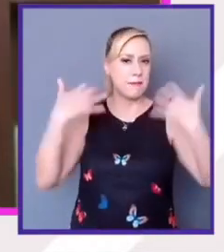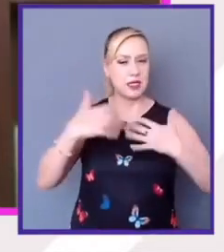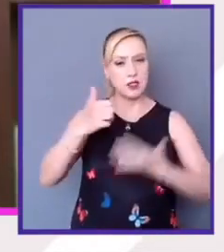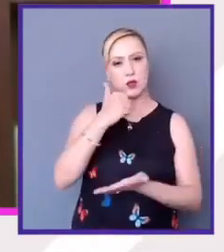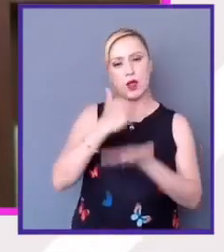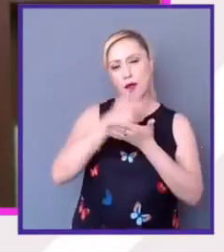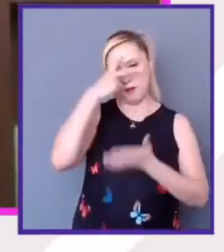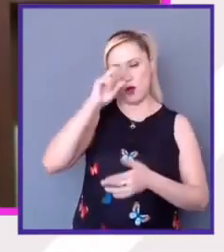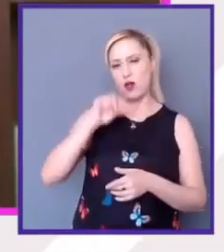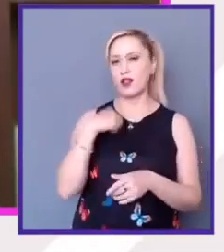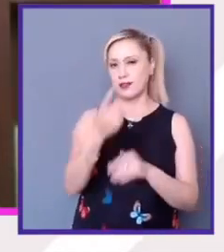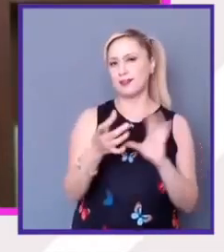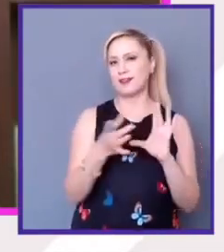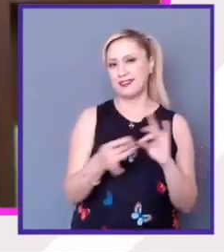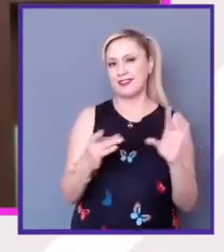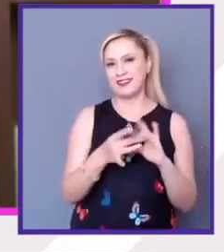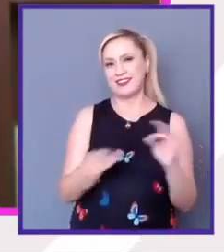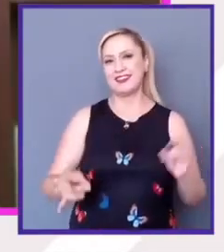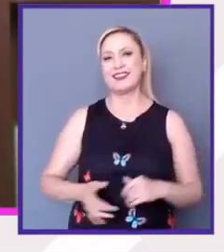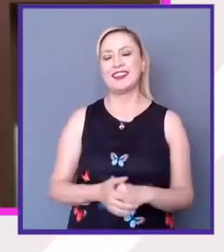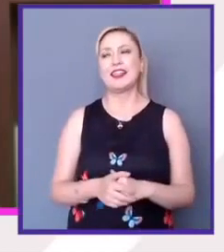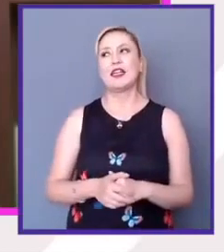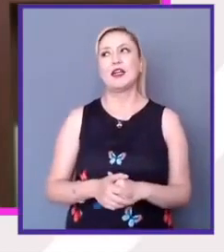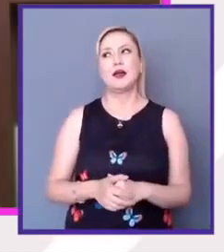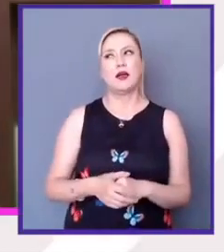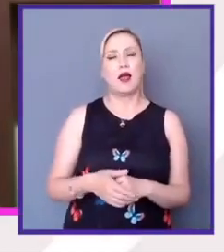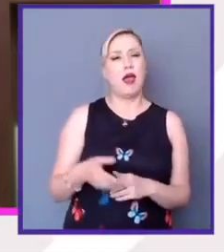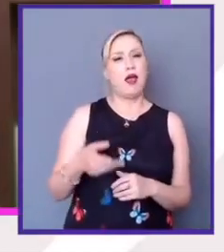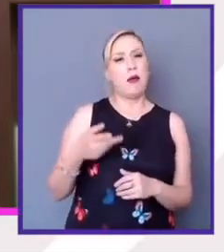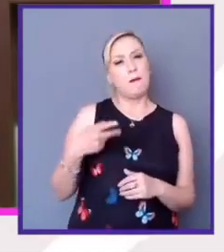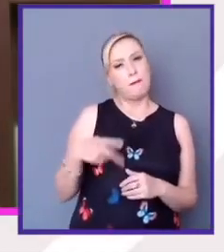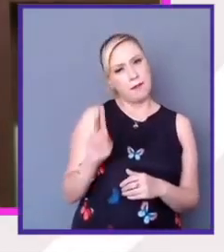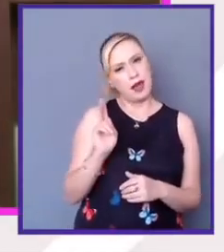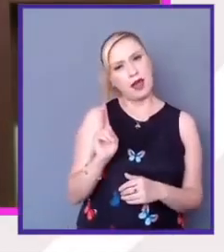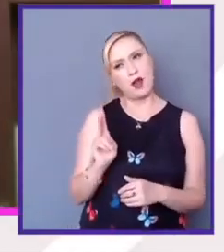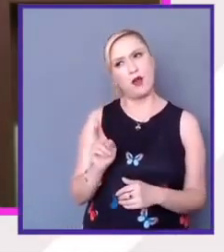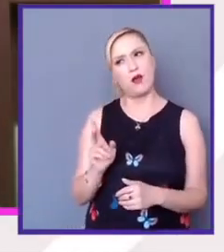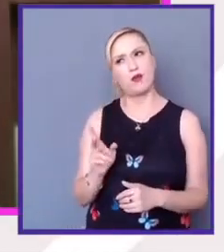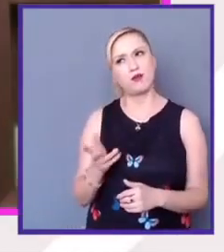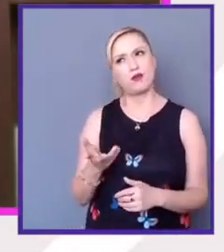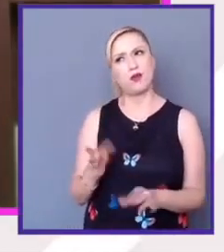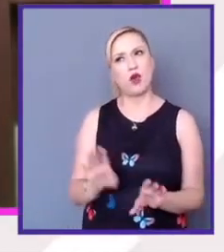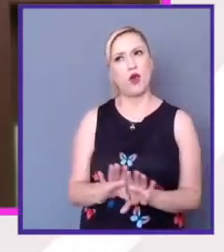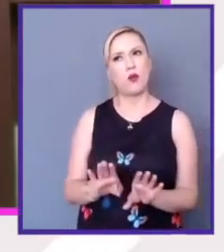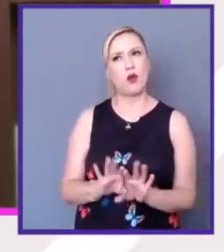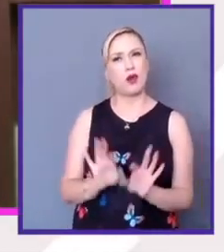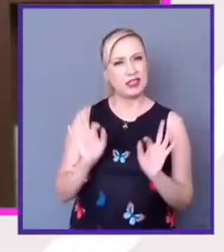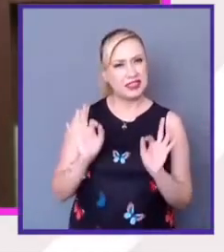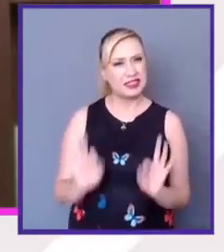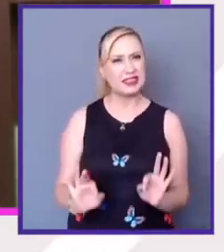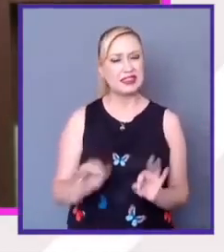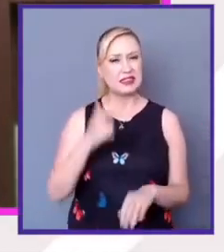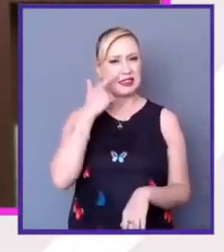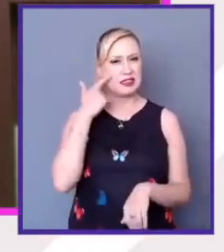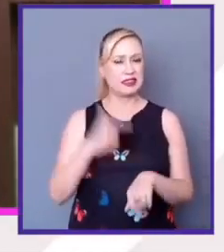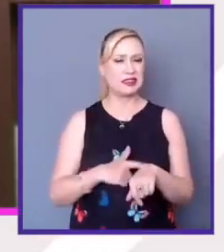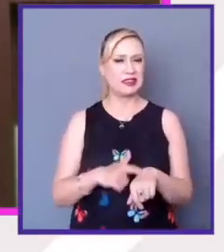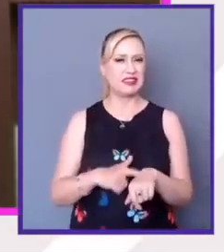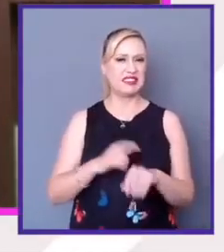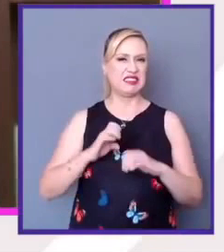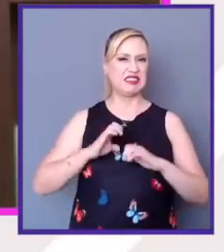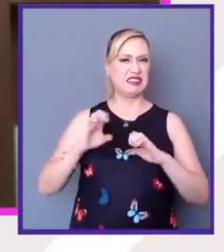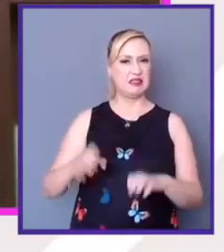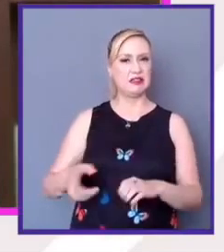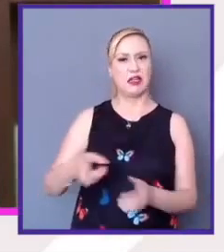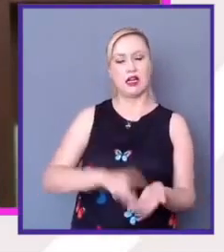más adelante igual y podemos hablar. Pero para tener las políticas antirracistas en el sector privado, no